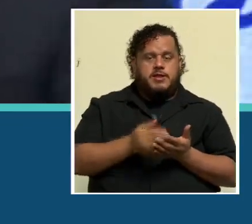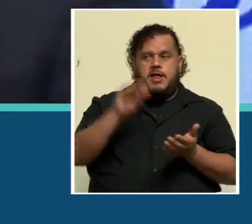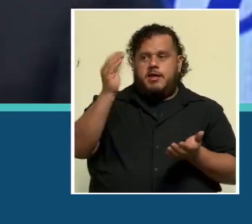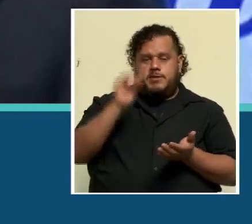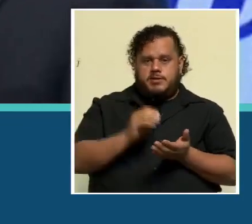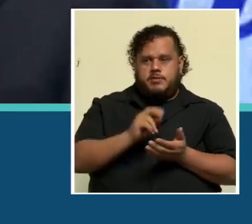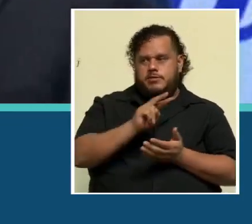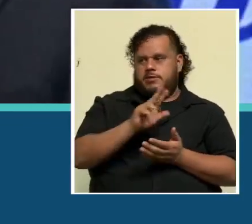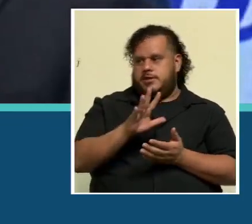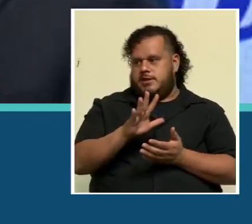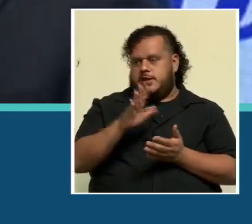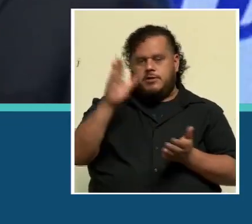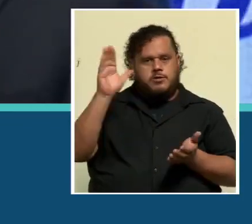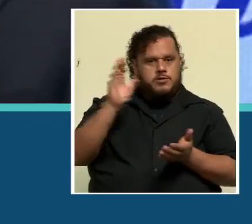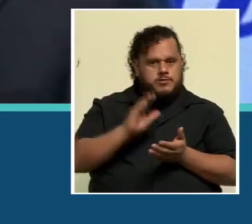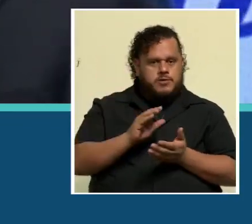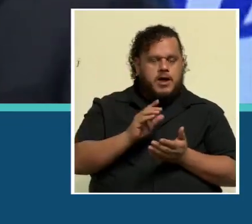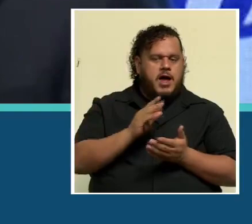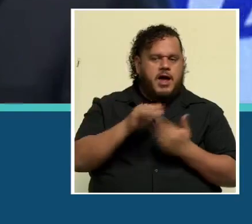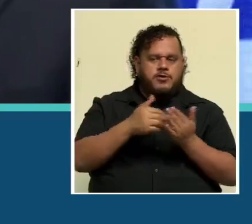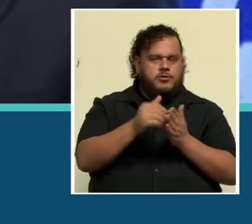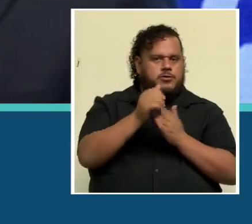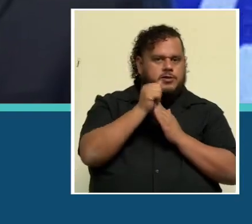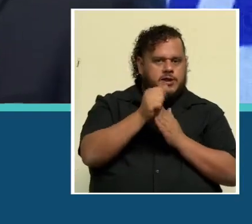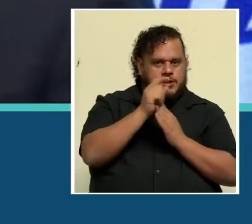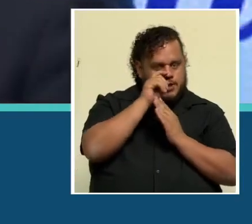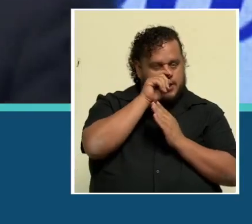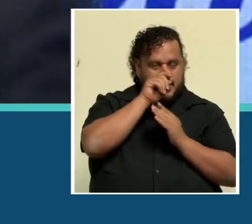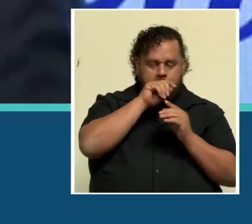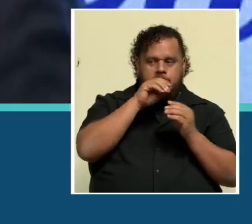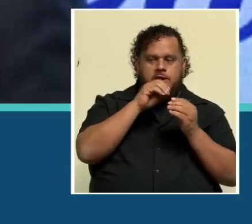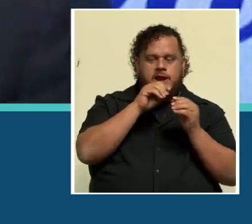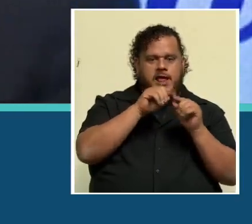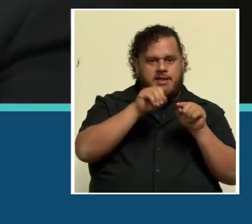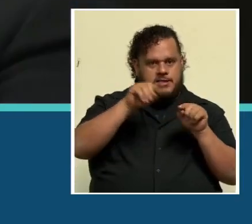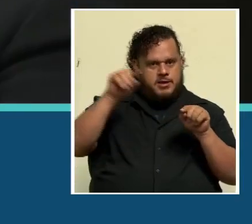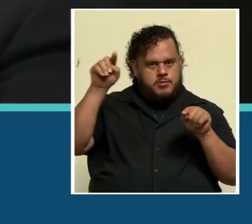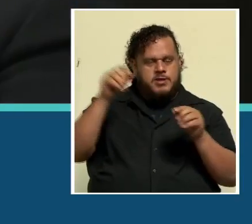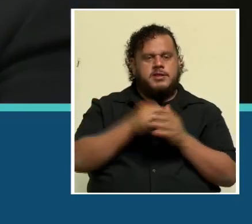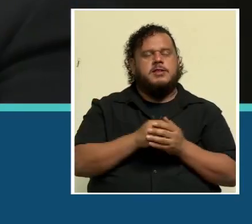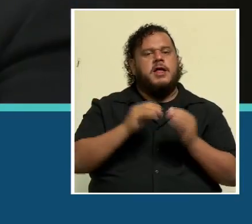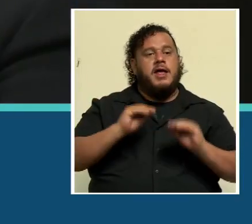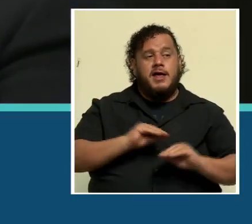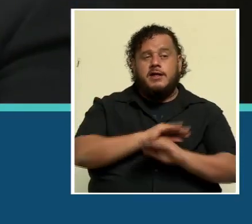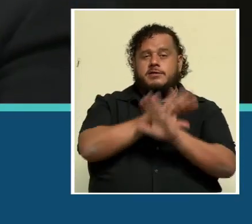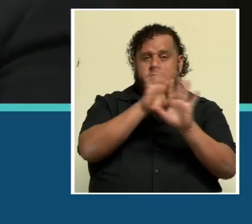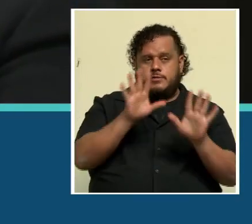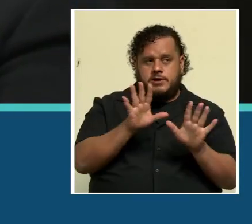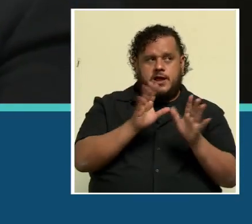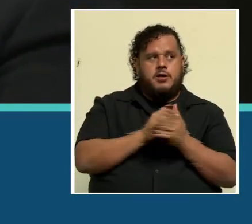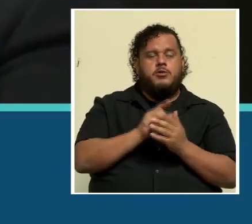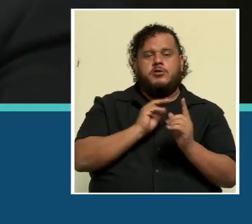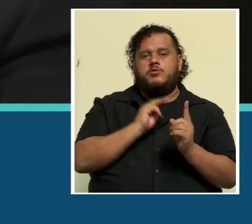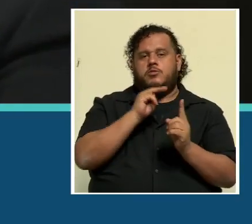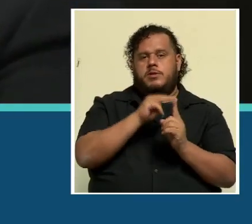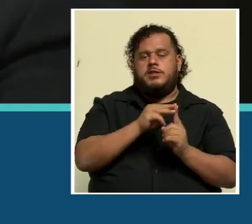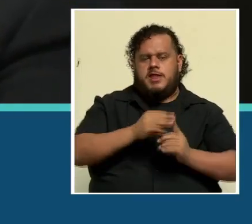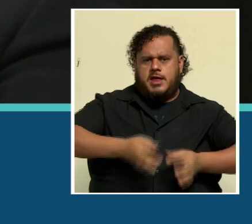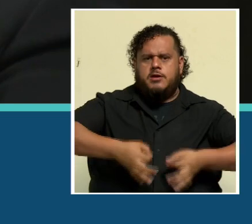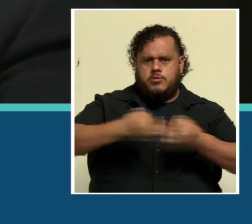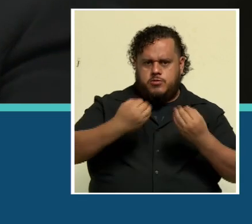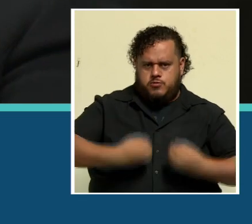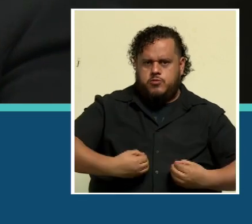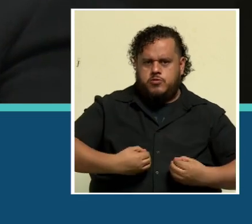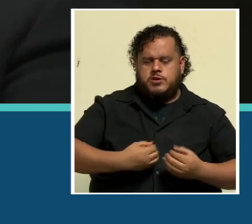los 25 a los que lideran las encuestas, ha sido claro, es un mensaje contundente, un